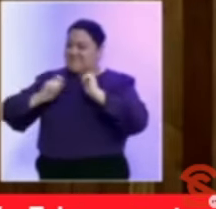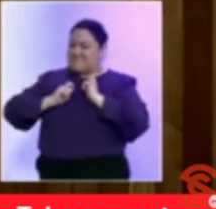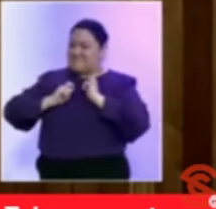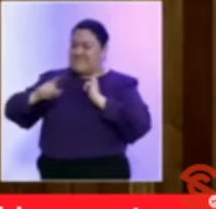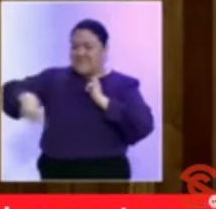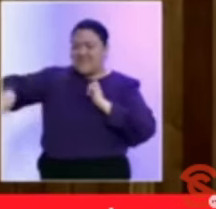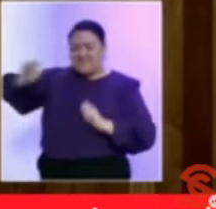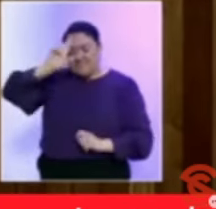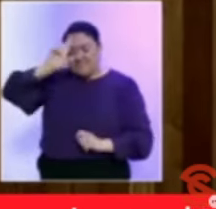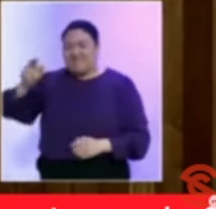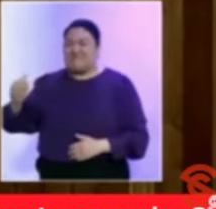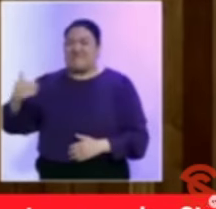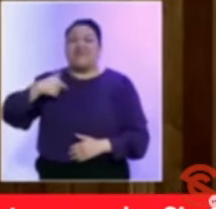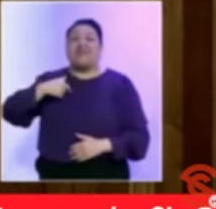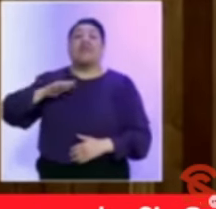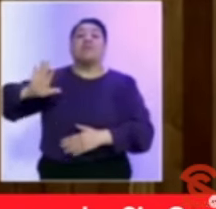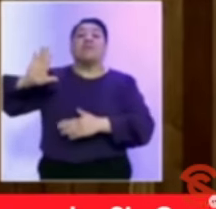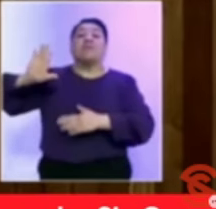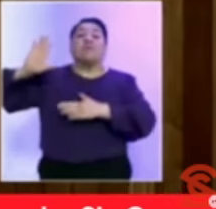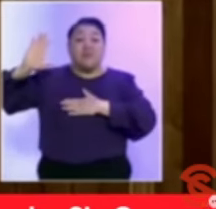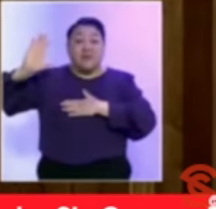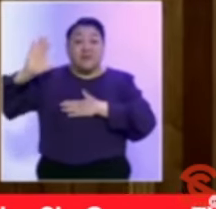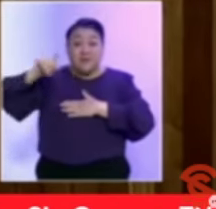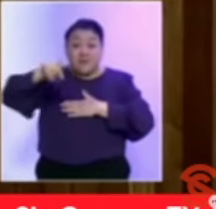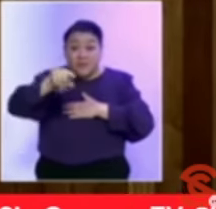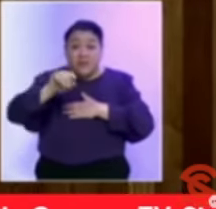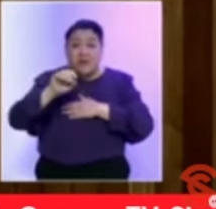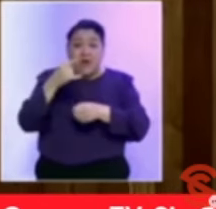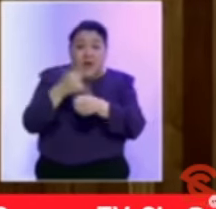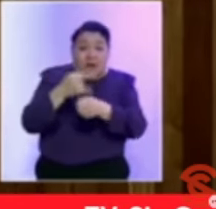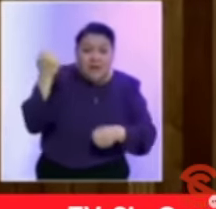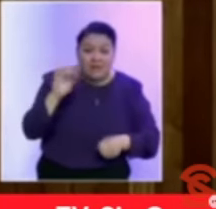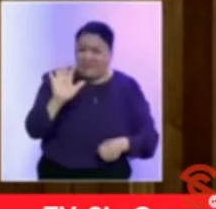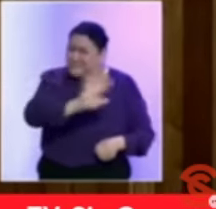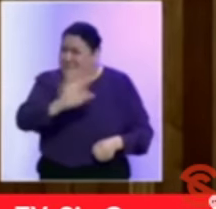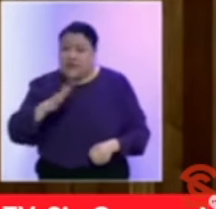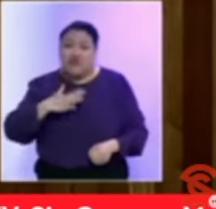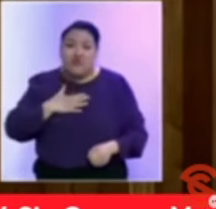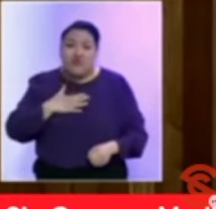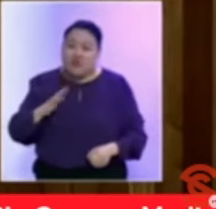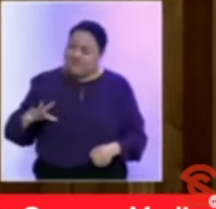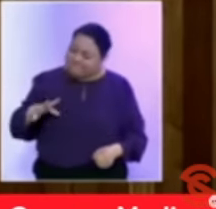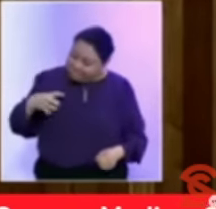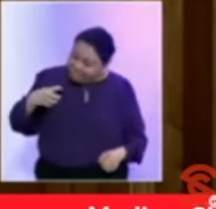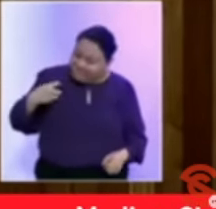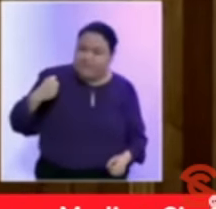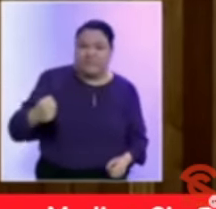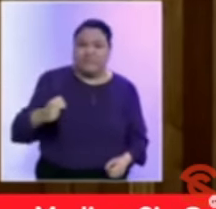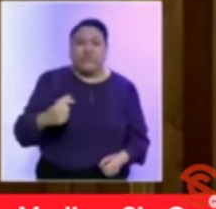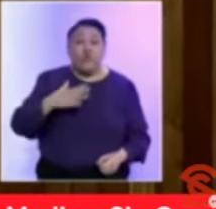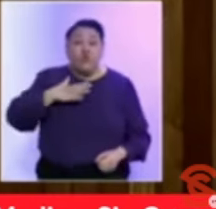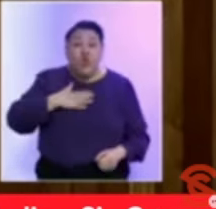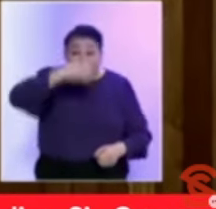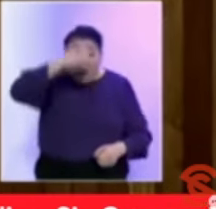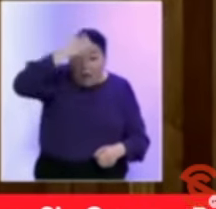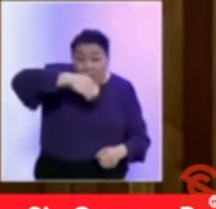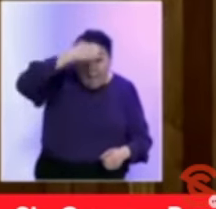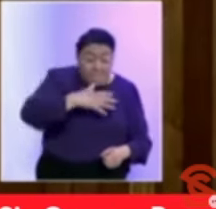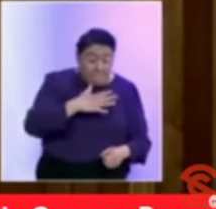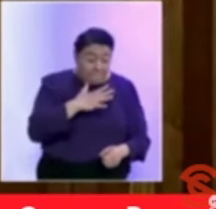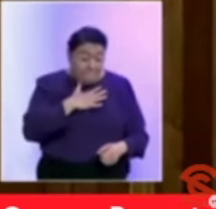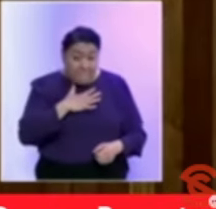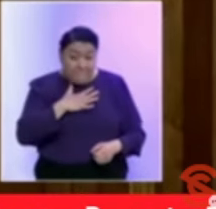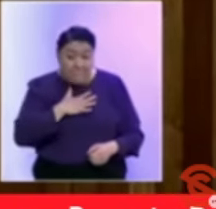compromiso de no defraudar y de poner todo mi empeño mi conocimiento